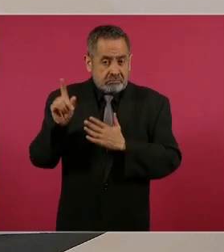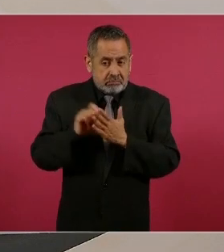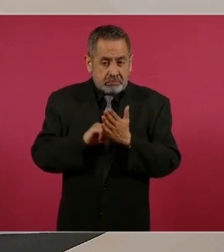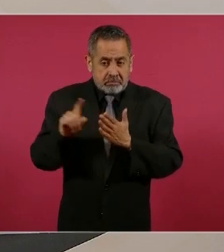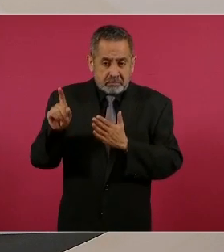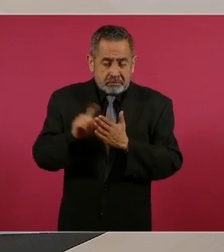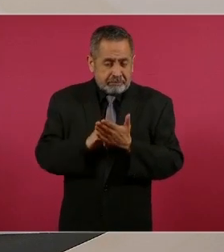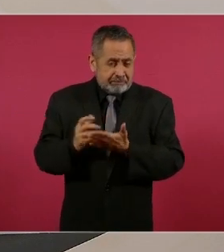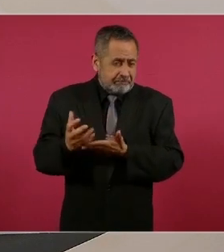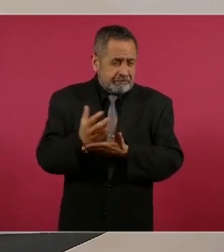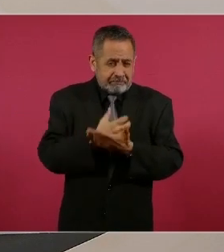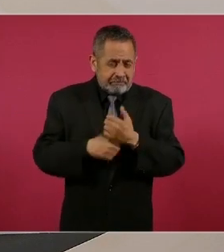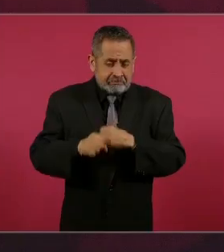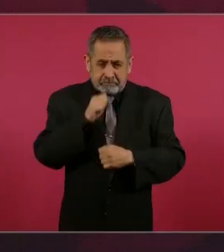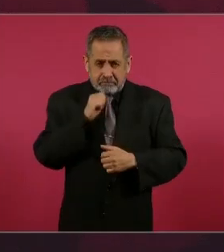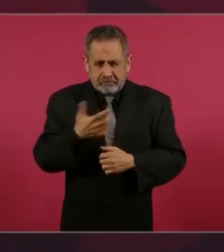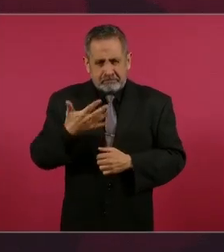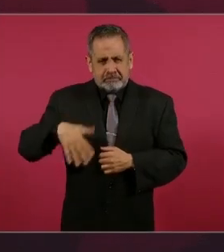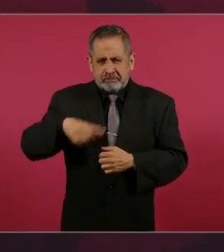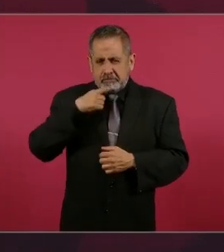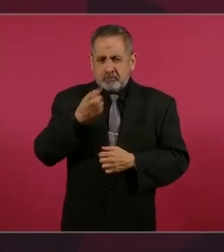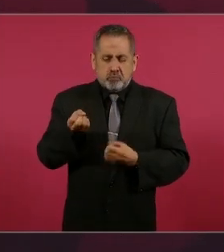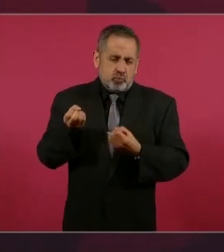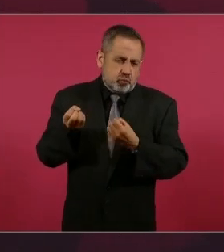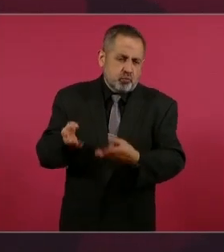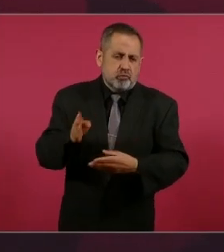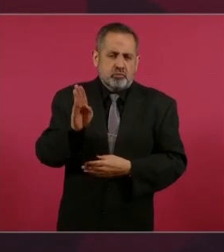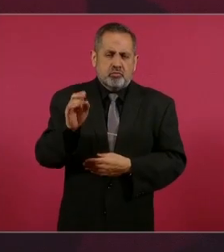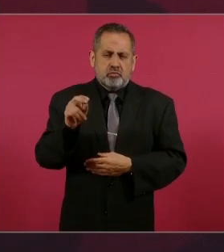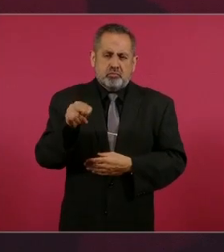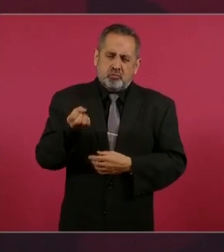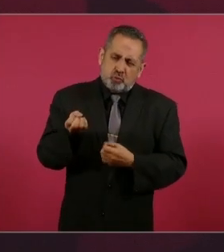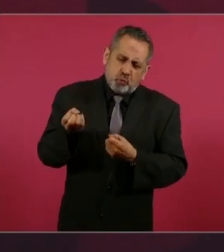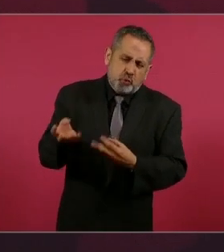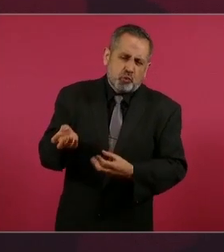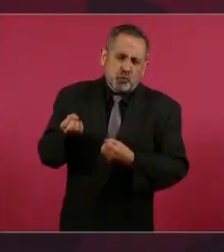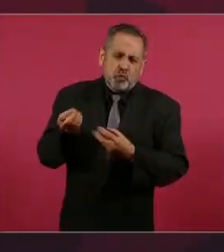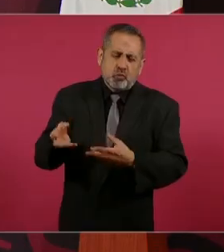mensuales, y eso que dices, bonos,